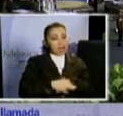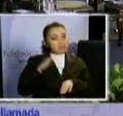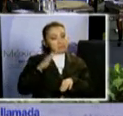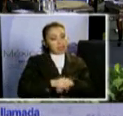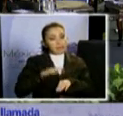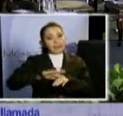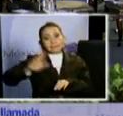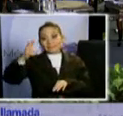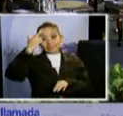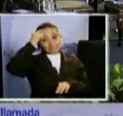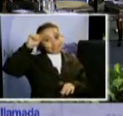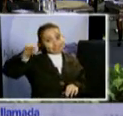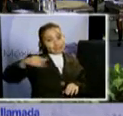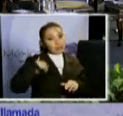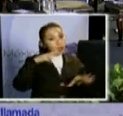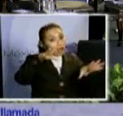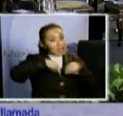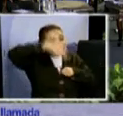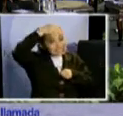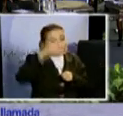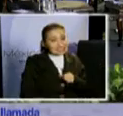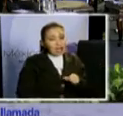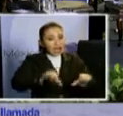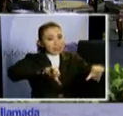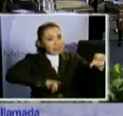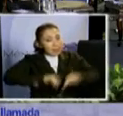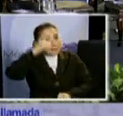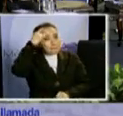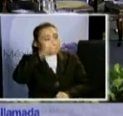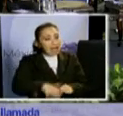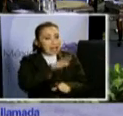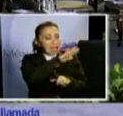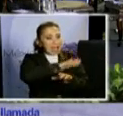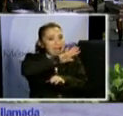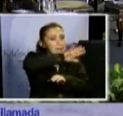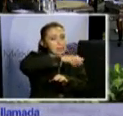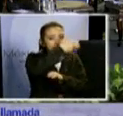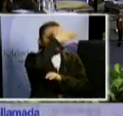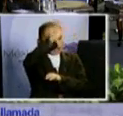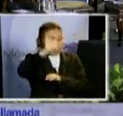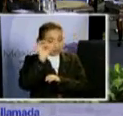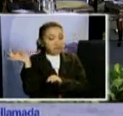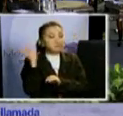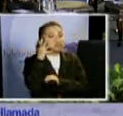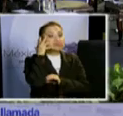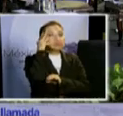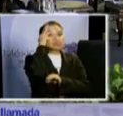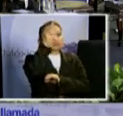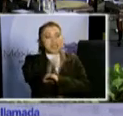Se recordó que si no se adoptan las medidas adecuadas respecto al medio ambiente, se incrementa la probabilidad de impactos